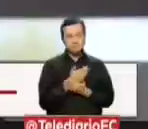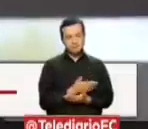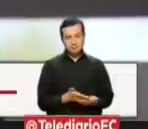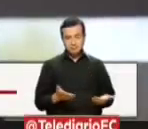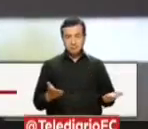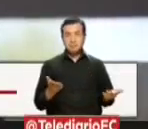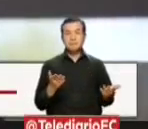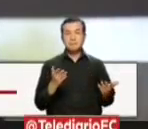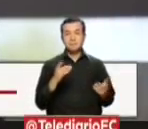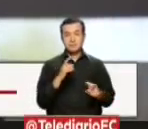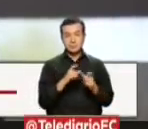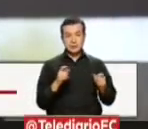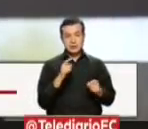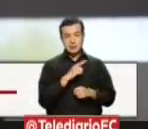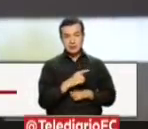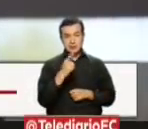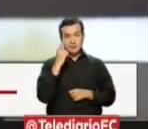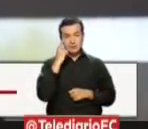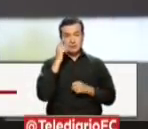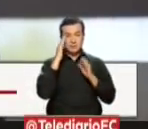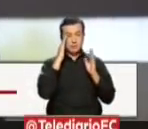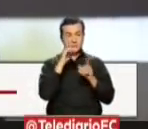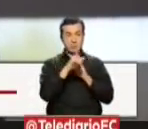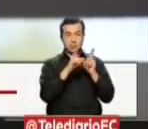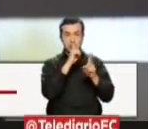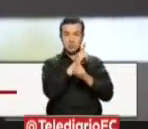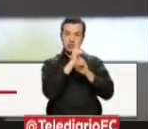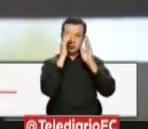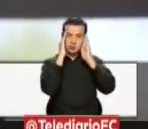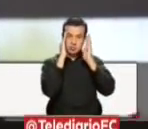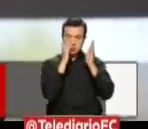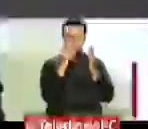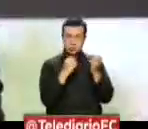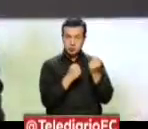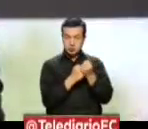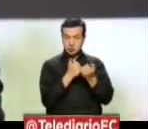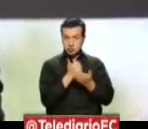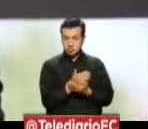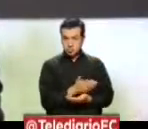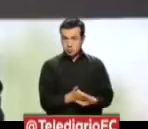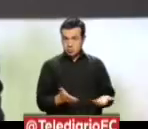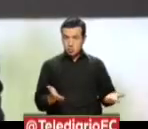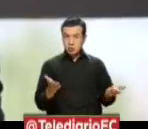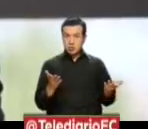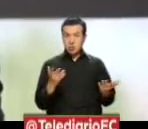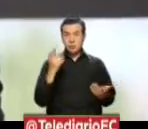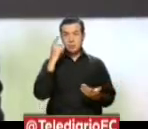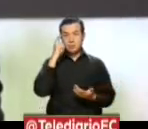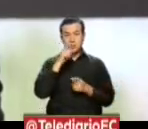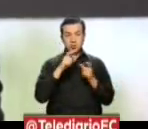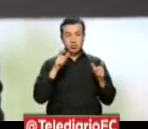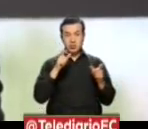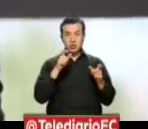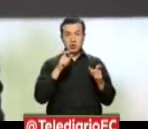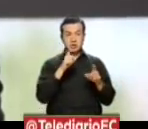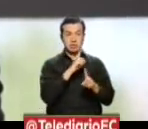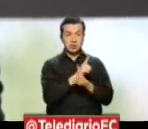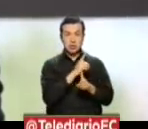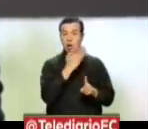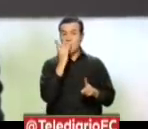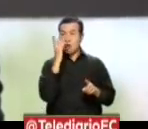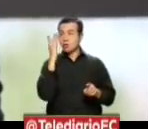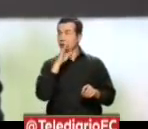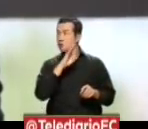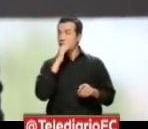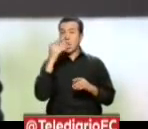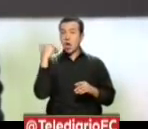menos en el criterio de la gente, el visibilizar a las personas con discapacidad, el regresar a ver a las personas con discapacidad que habían sido